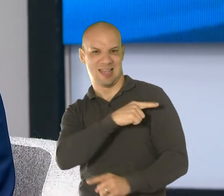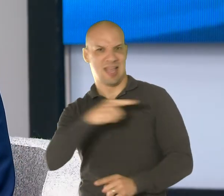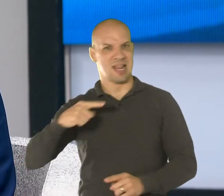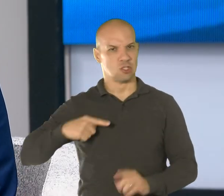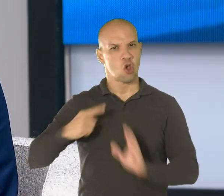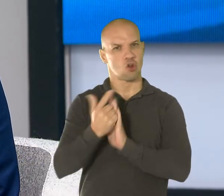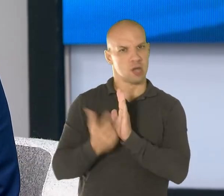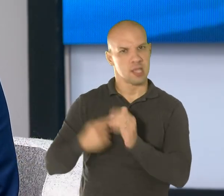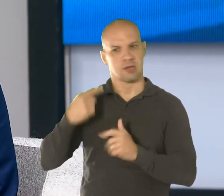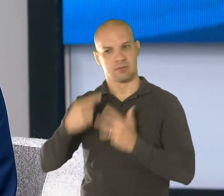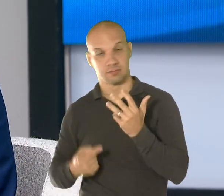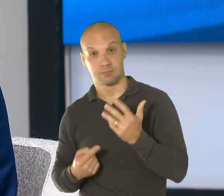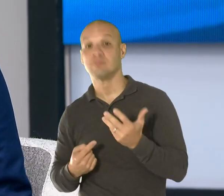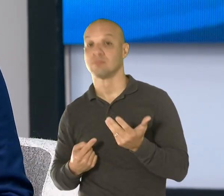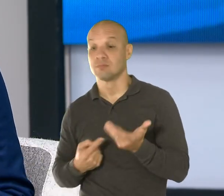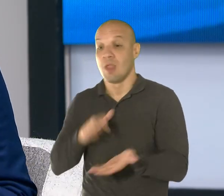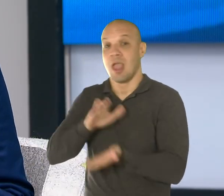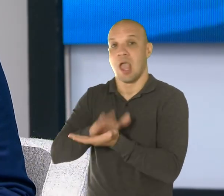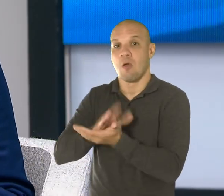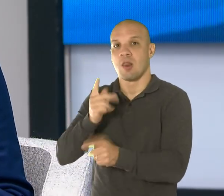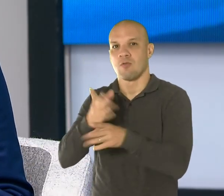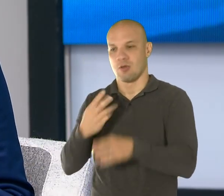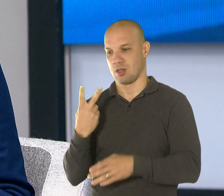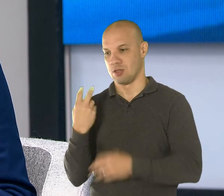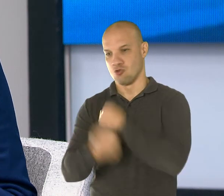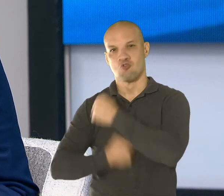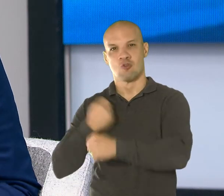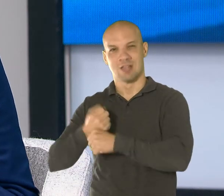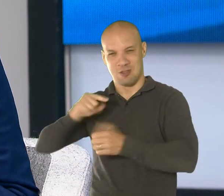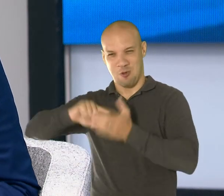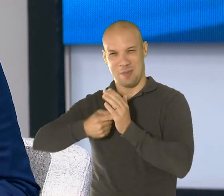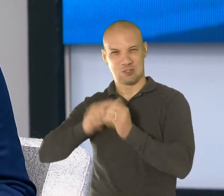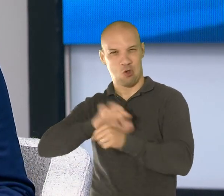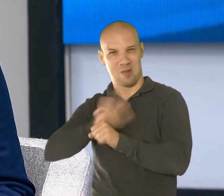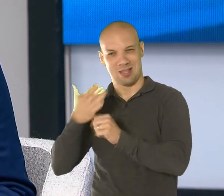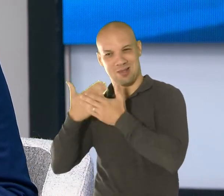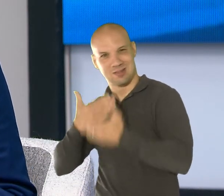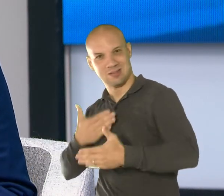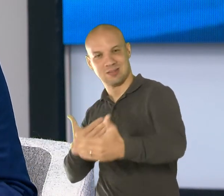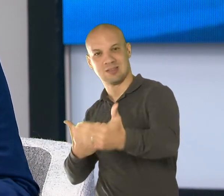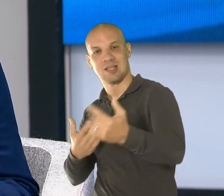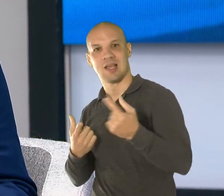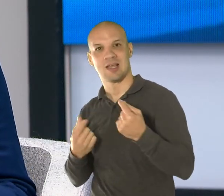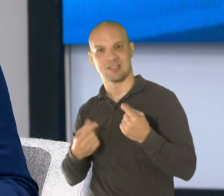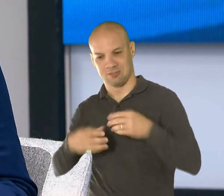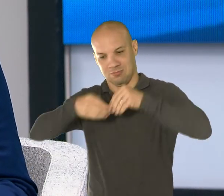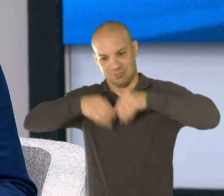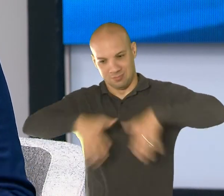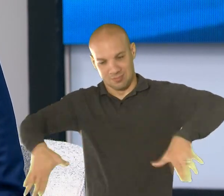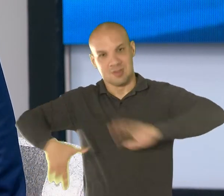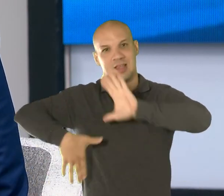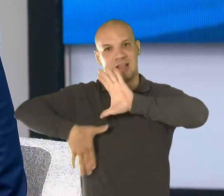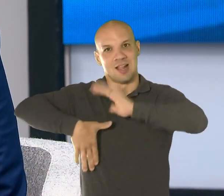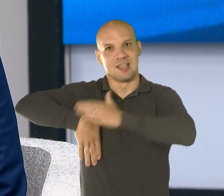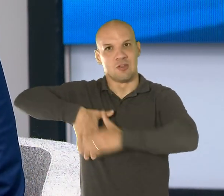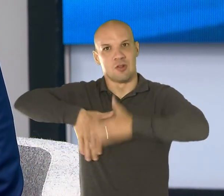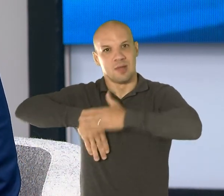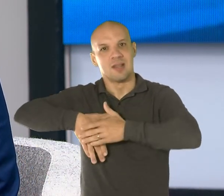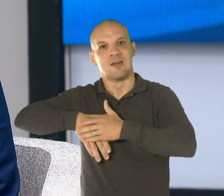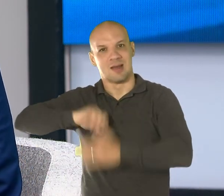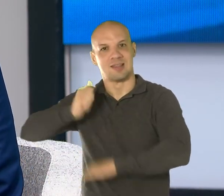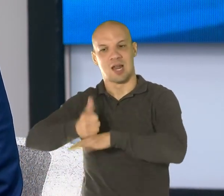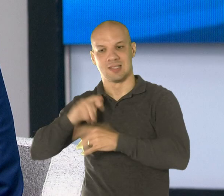lo que ha hecho la Escuela para Cuidadores en los últimos 2 años desde que comenzó la pandemia, extenderse en Latinoamérica para crear una red. Ya